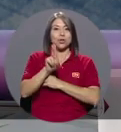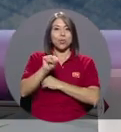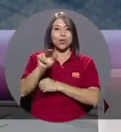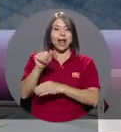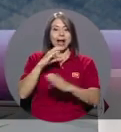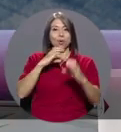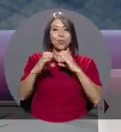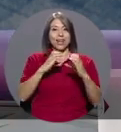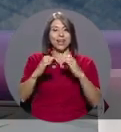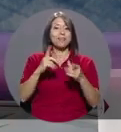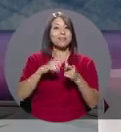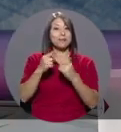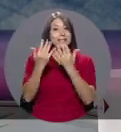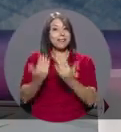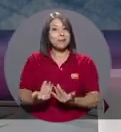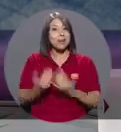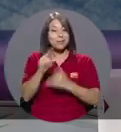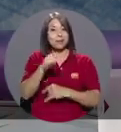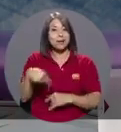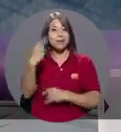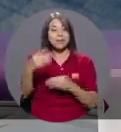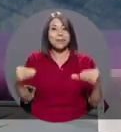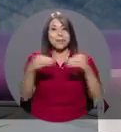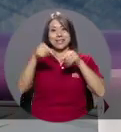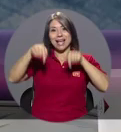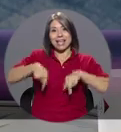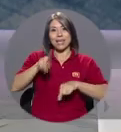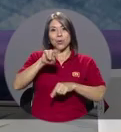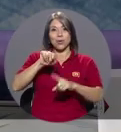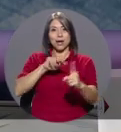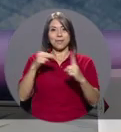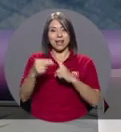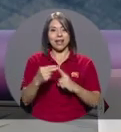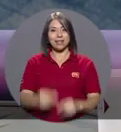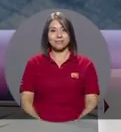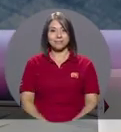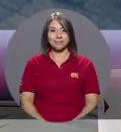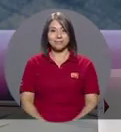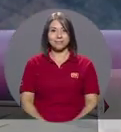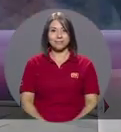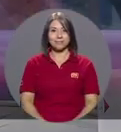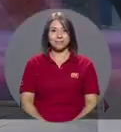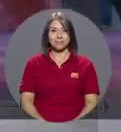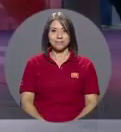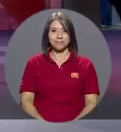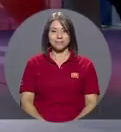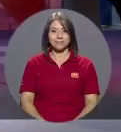como Una Comunica. Así que le esperamos la próxima semana con más aquí en Una Mirada. Hasta pronto.